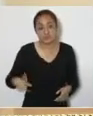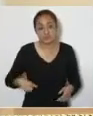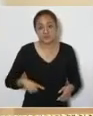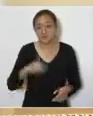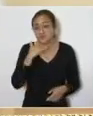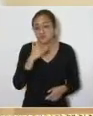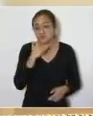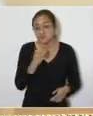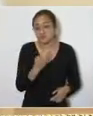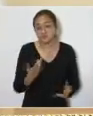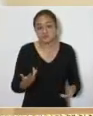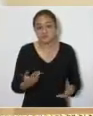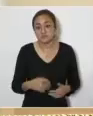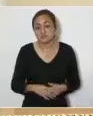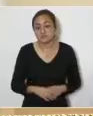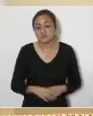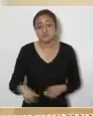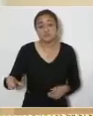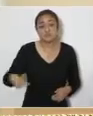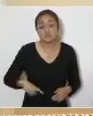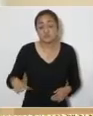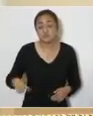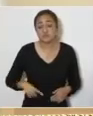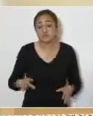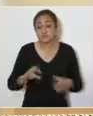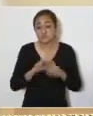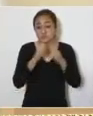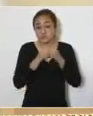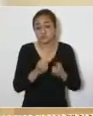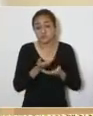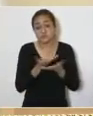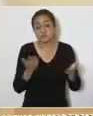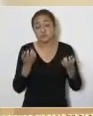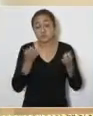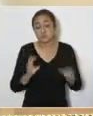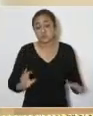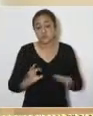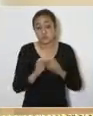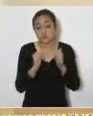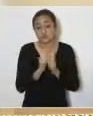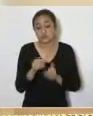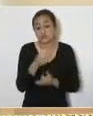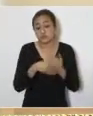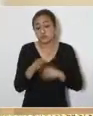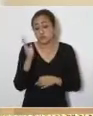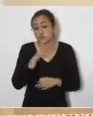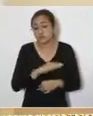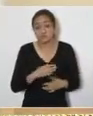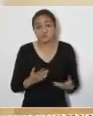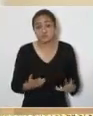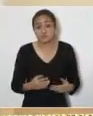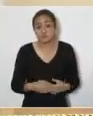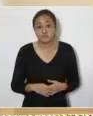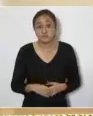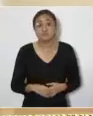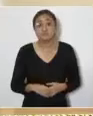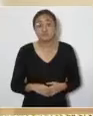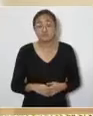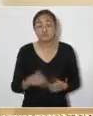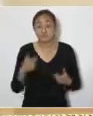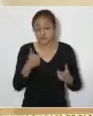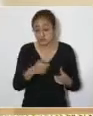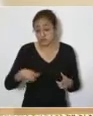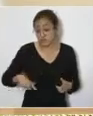corruptos gobiernos en que la seguridad pública estaba vinculada al crimen gobiernos de